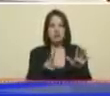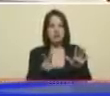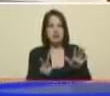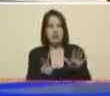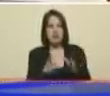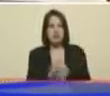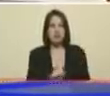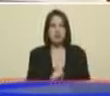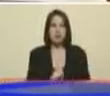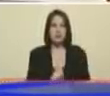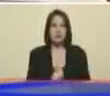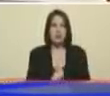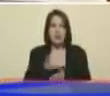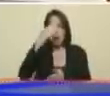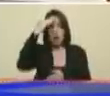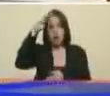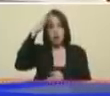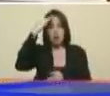en La Habana,